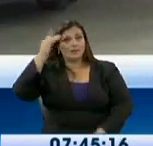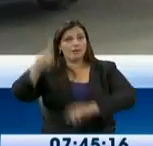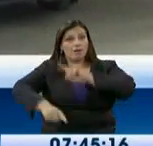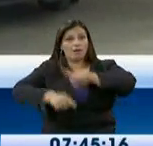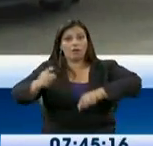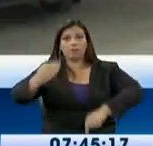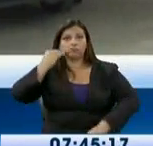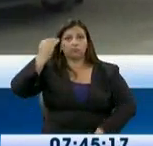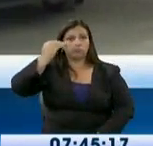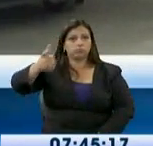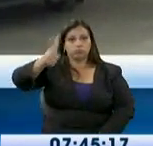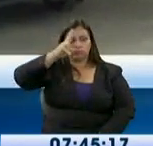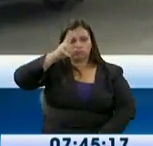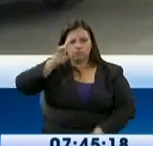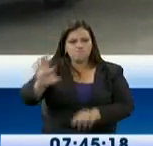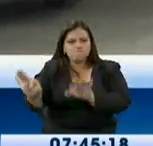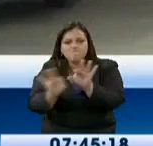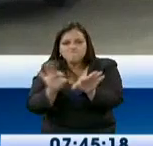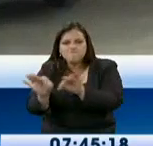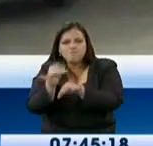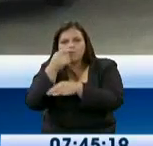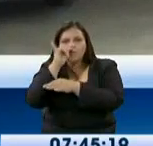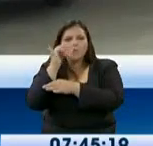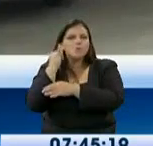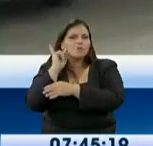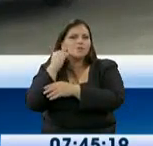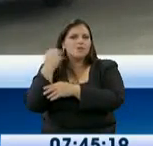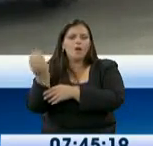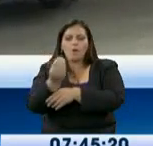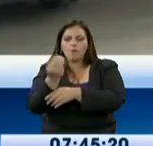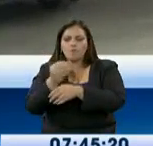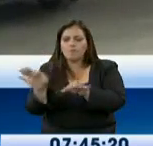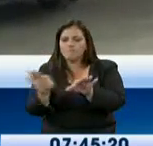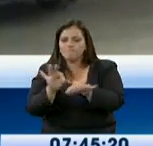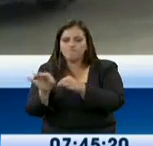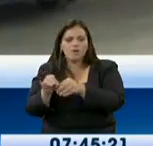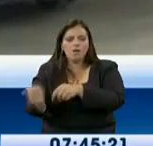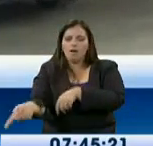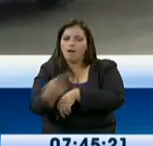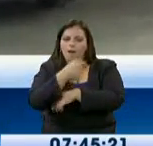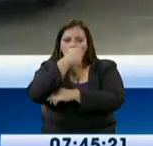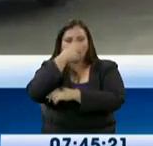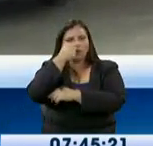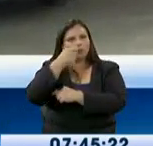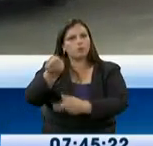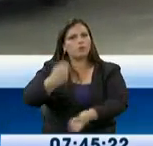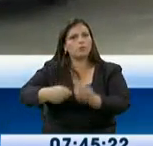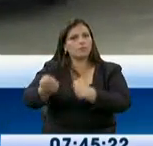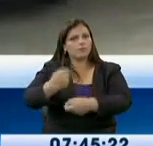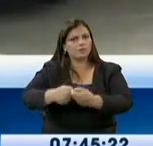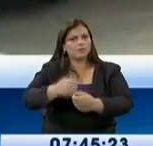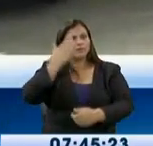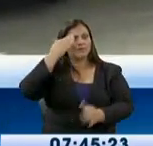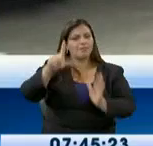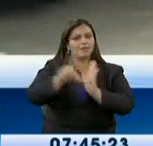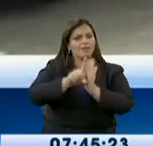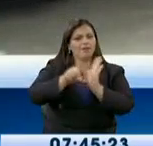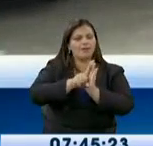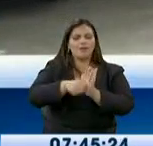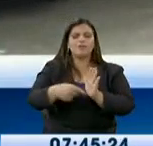las leyes no son tan rígidas o tan fuertes como para sancionar a un menor, entonces es por eso que estas